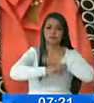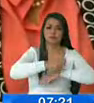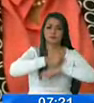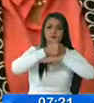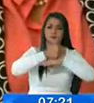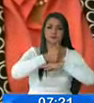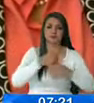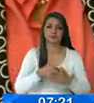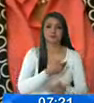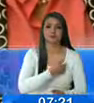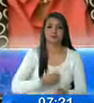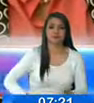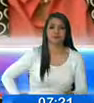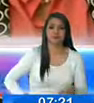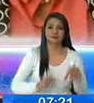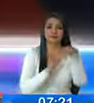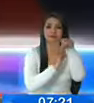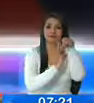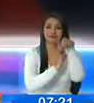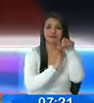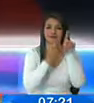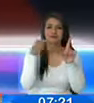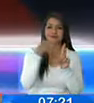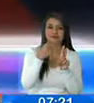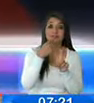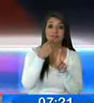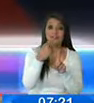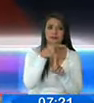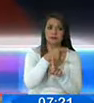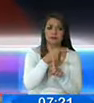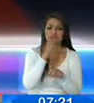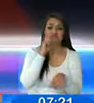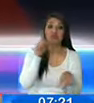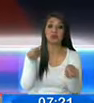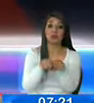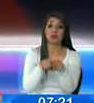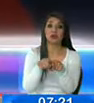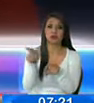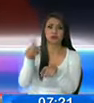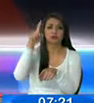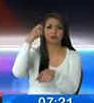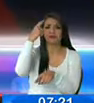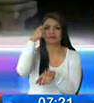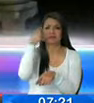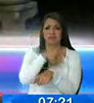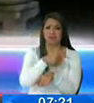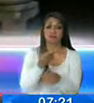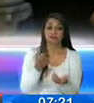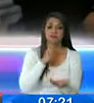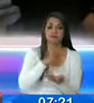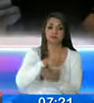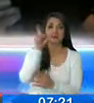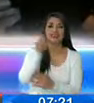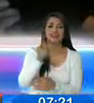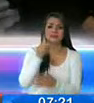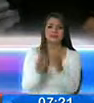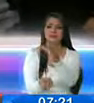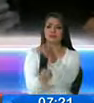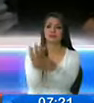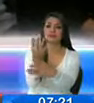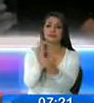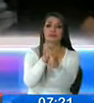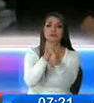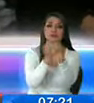presidente del Consejo Transitorio, Julio César Trujillo, afirmó que el organismo coincidió plenamente con el Ejecutivo en la necesidad de crear instituciones de